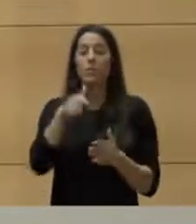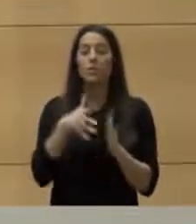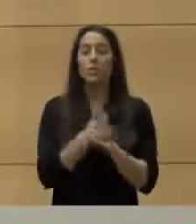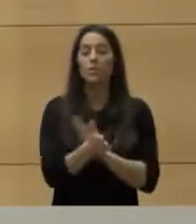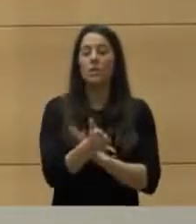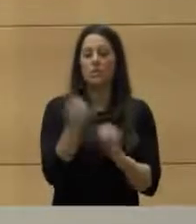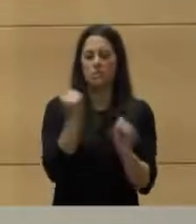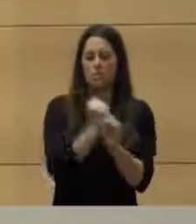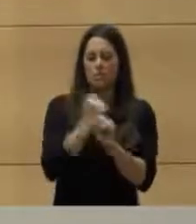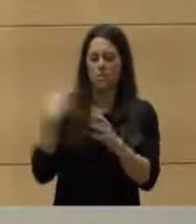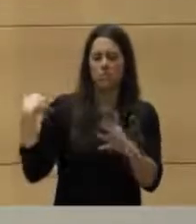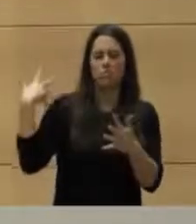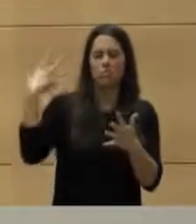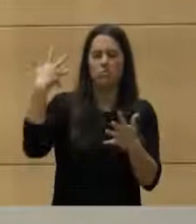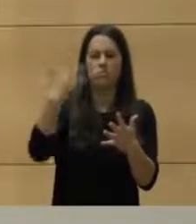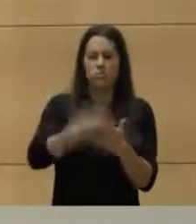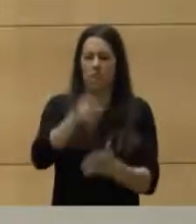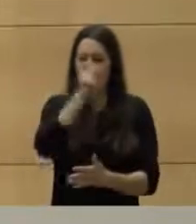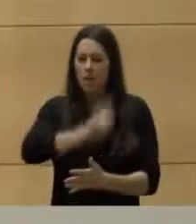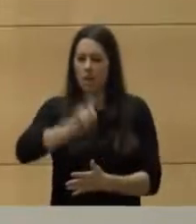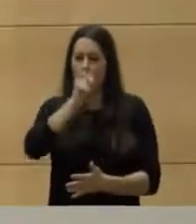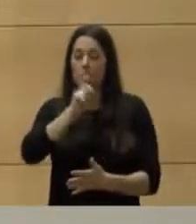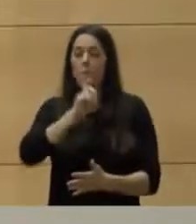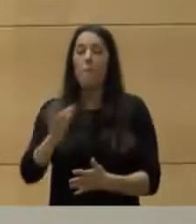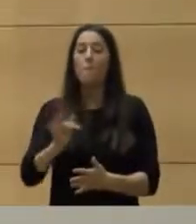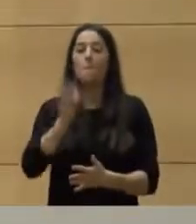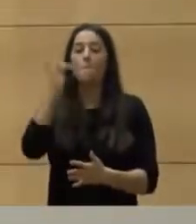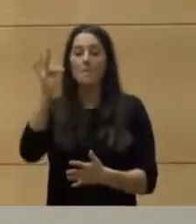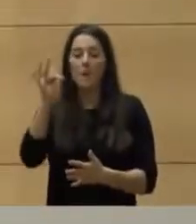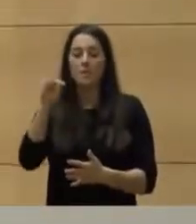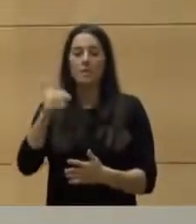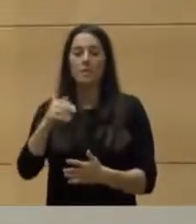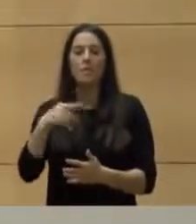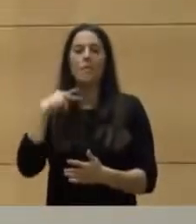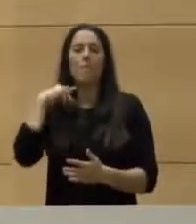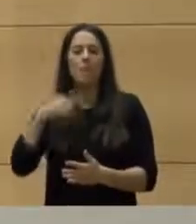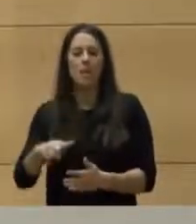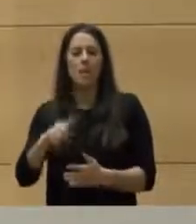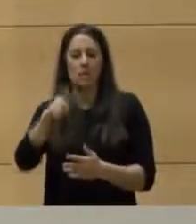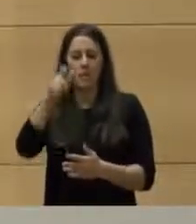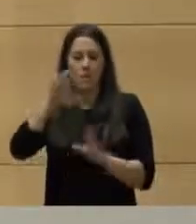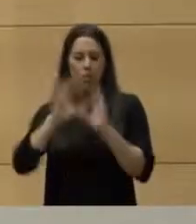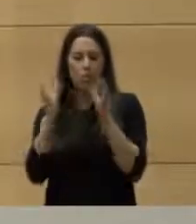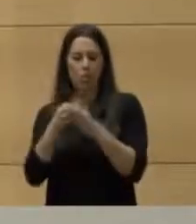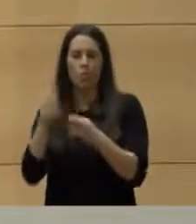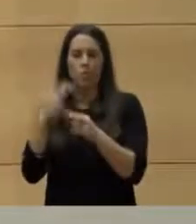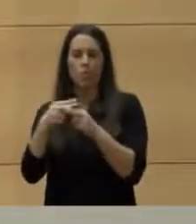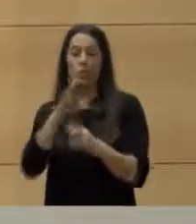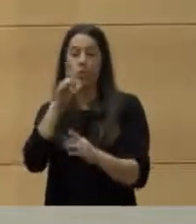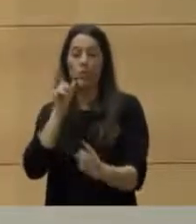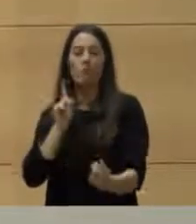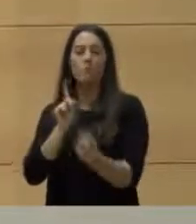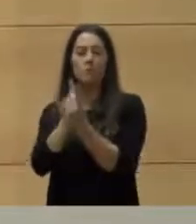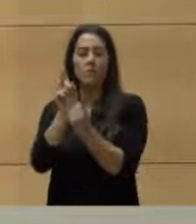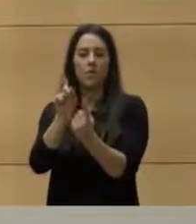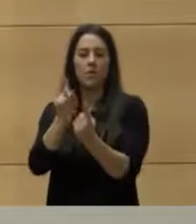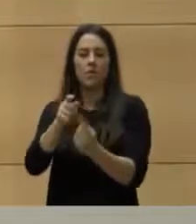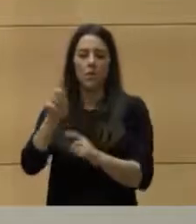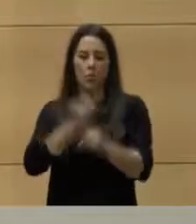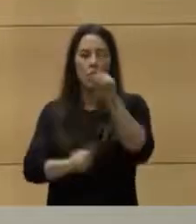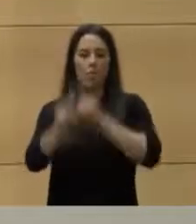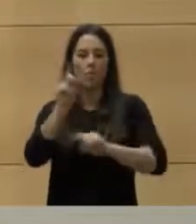el valor de una modesta fuerza política de atreverse a enfrentarse ante el problema del Estado federal en